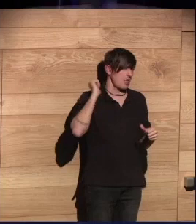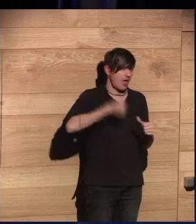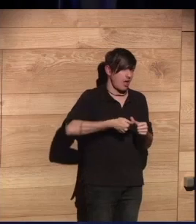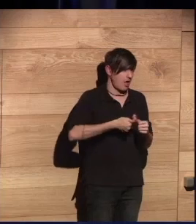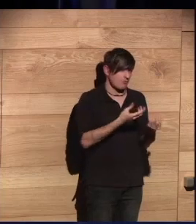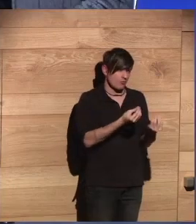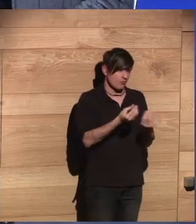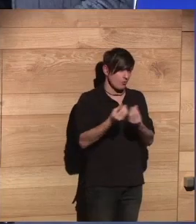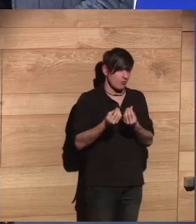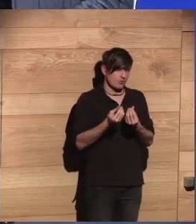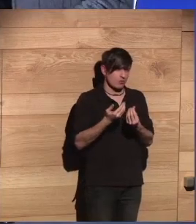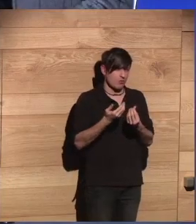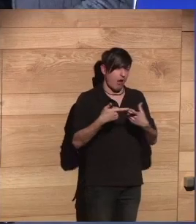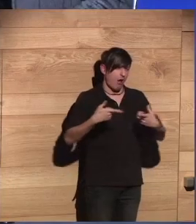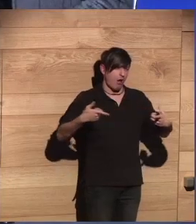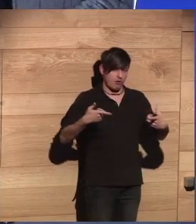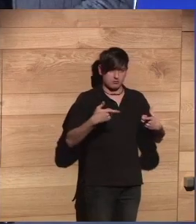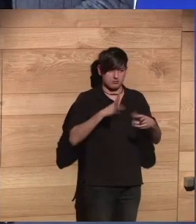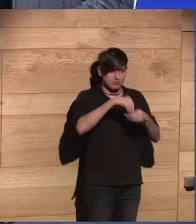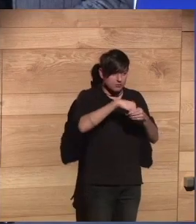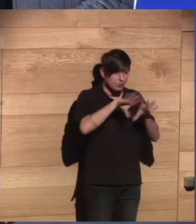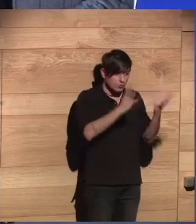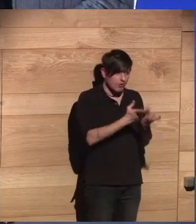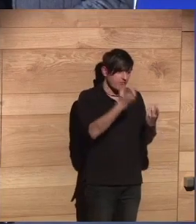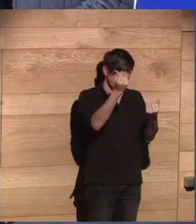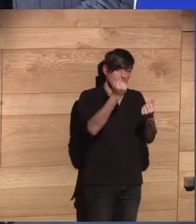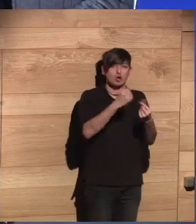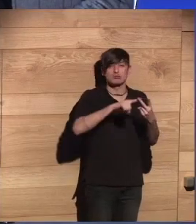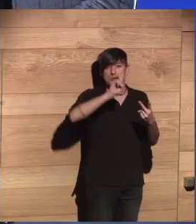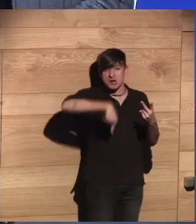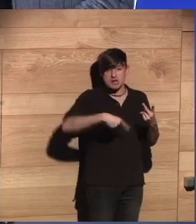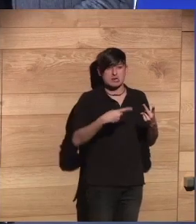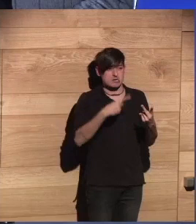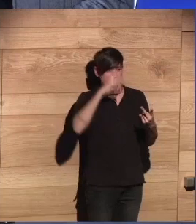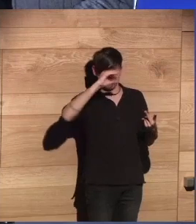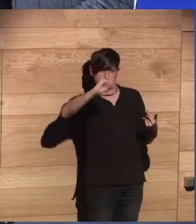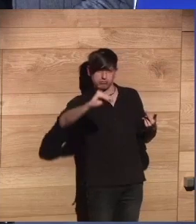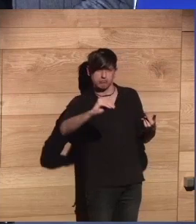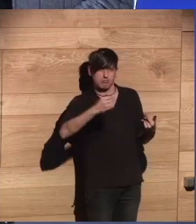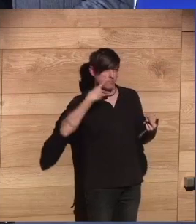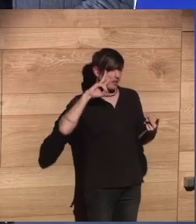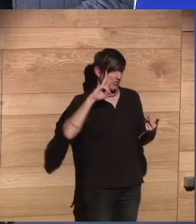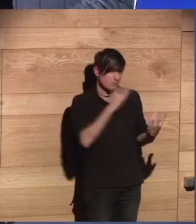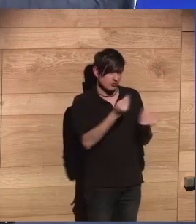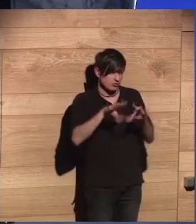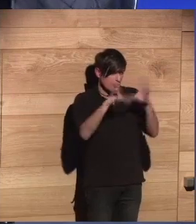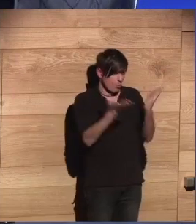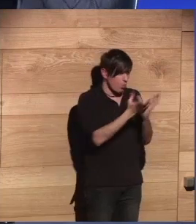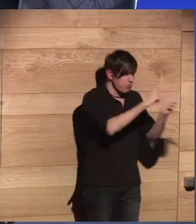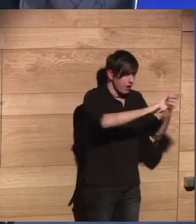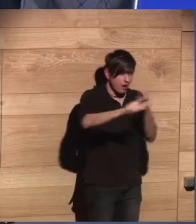también muy extensa, no solamente en el mundo del flamenco, sino también intelectualmente, ¿no? Hemos hecho esto por todo el